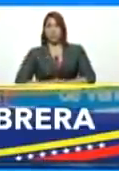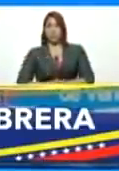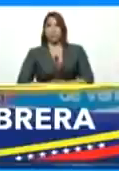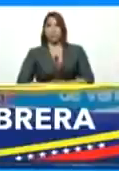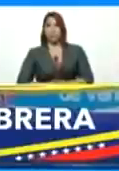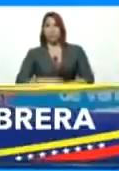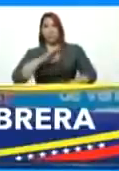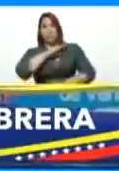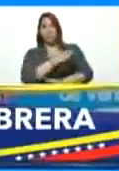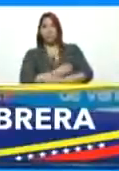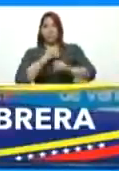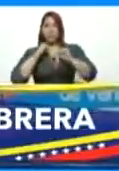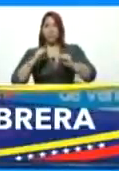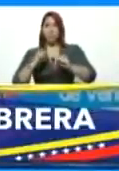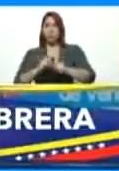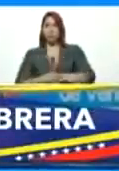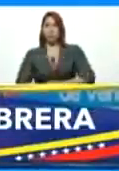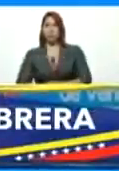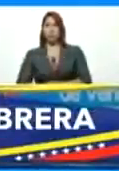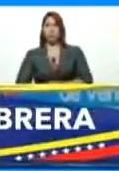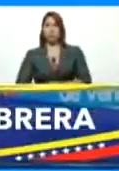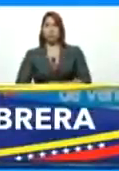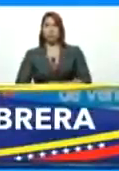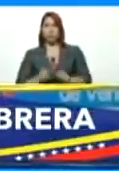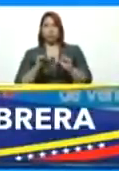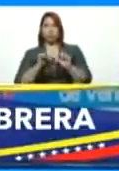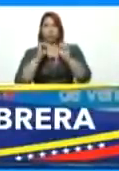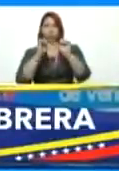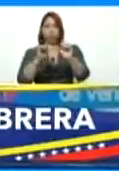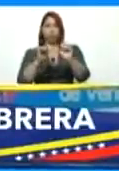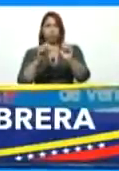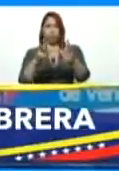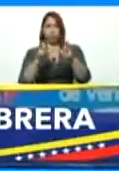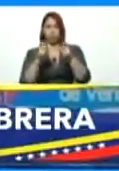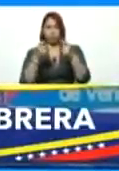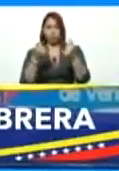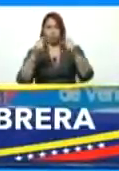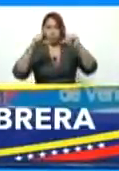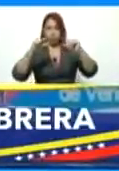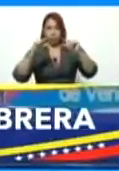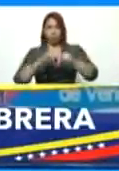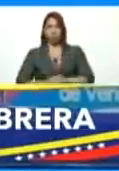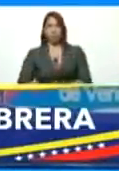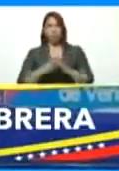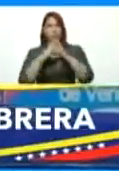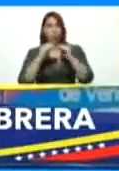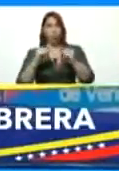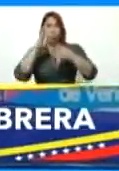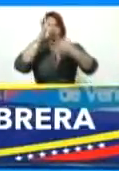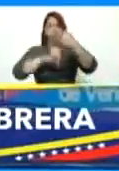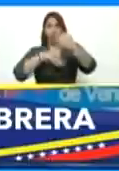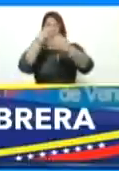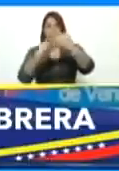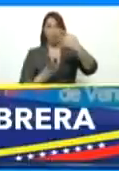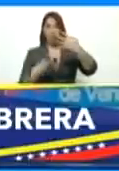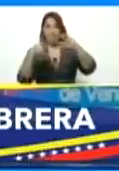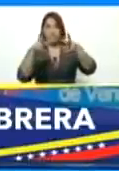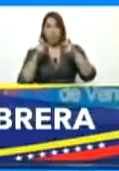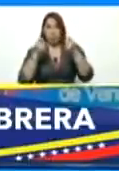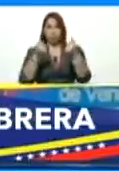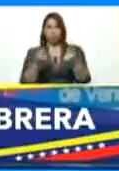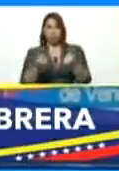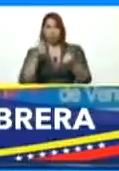fuerte y sostenible del salario mínimo de todas las tablas salariales y de los